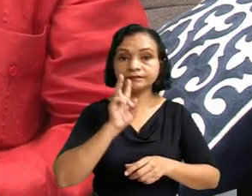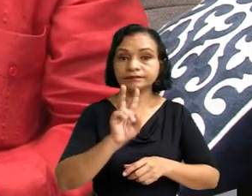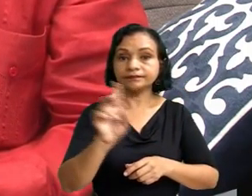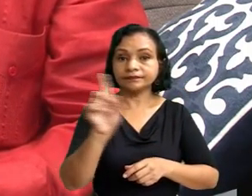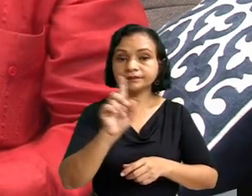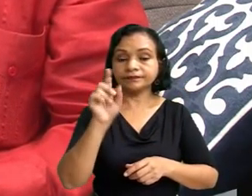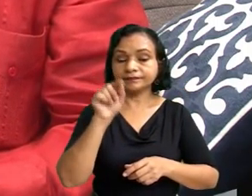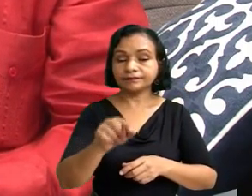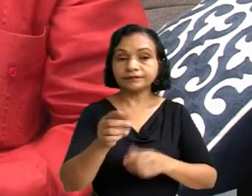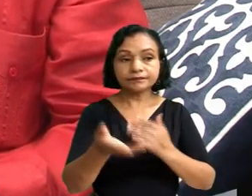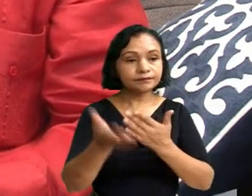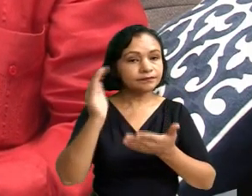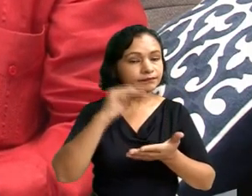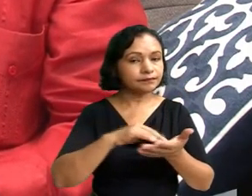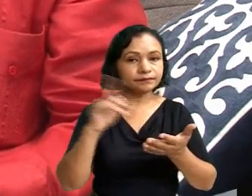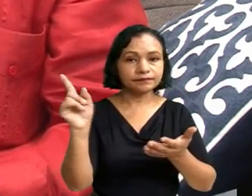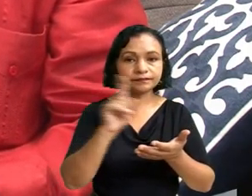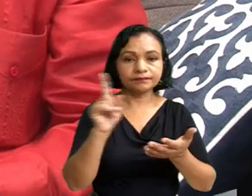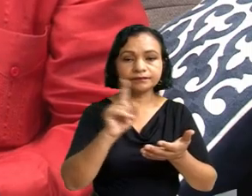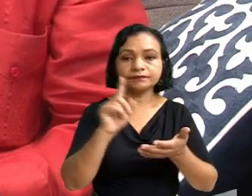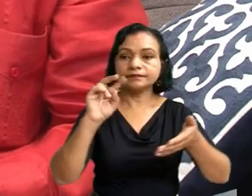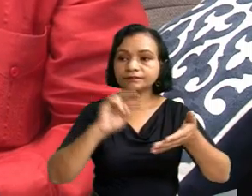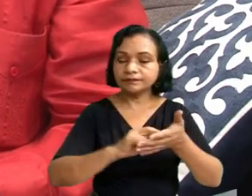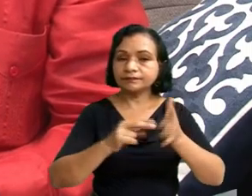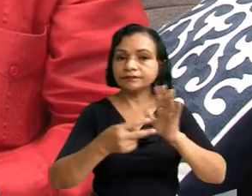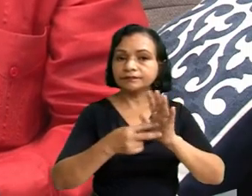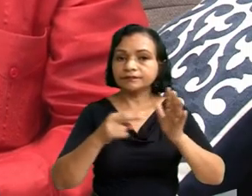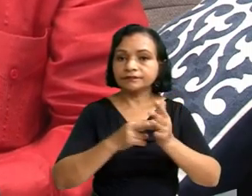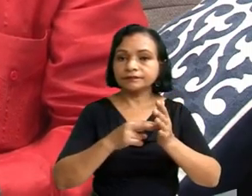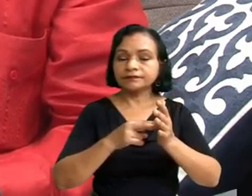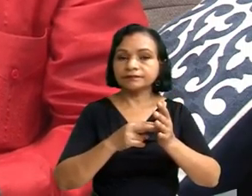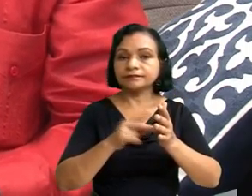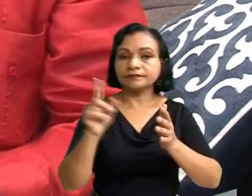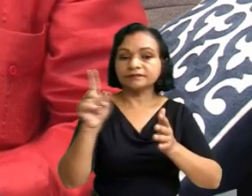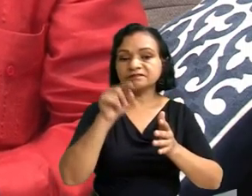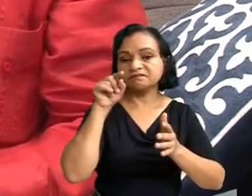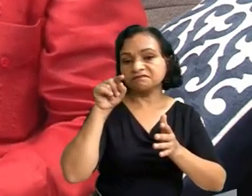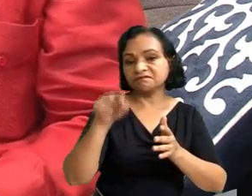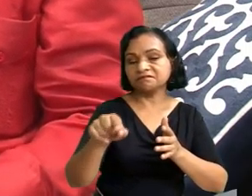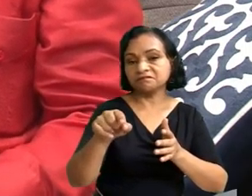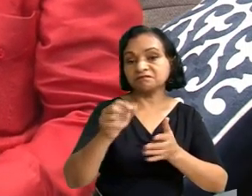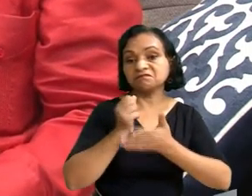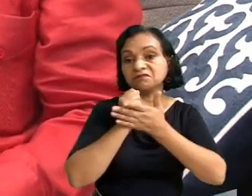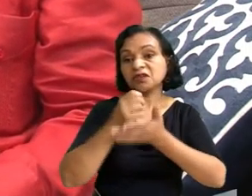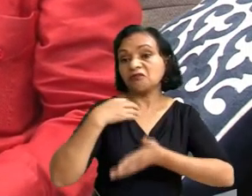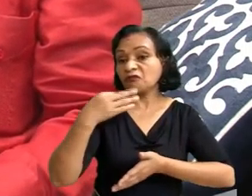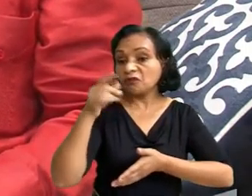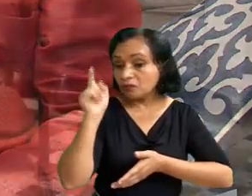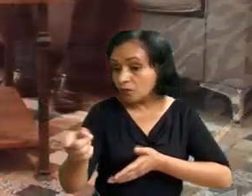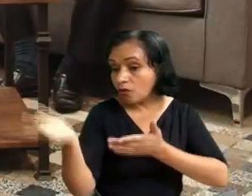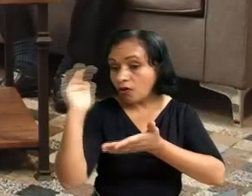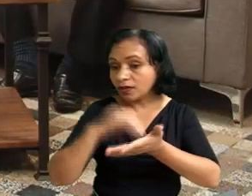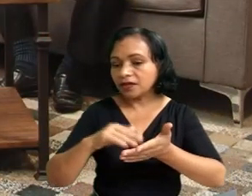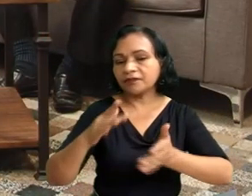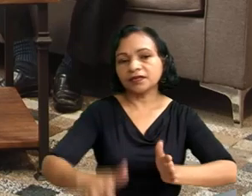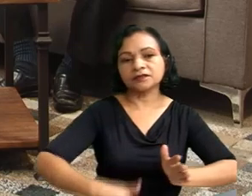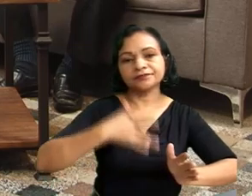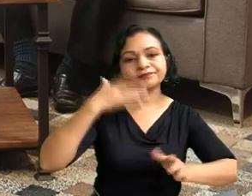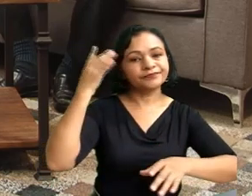principio de la nueva repetición trae como consecuencia la revocación del beneficio establecido por la presencia